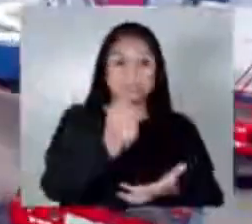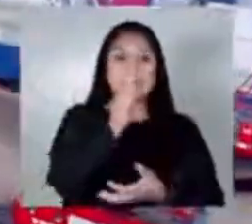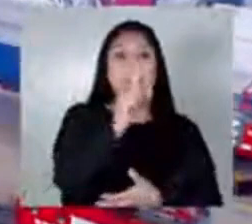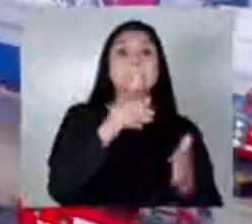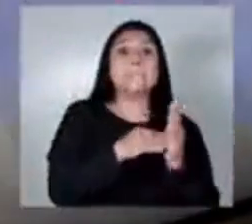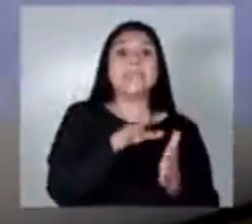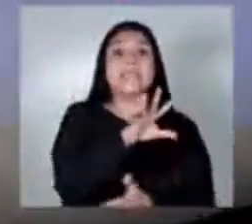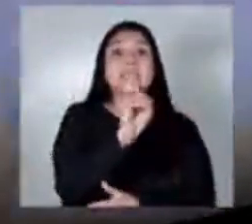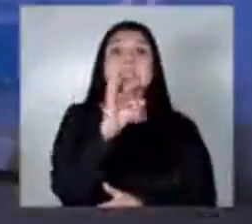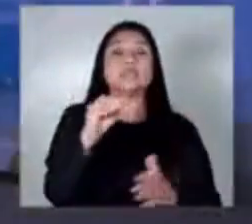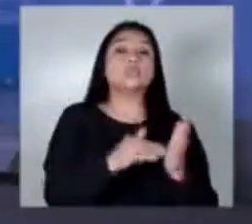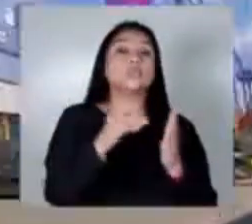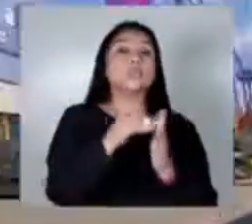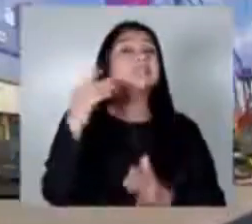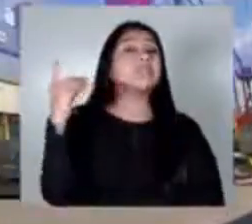de